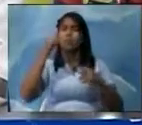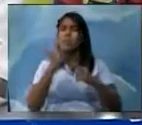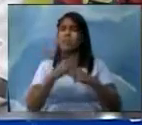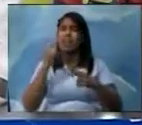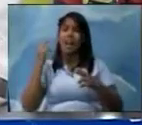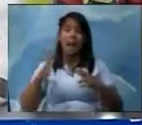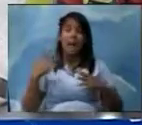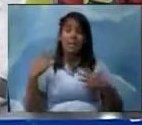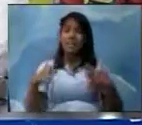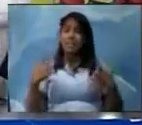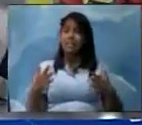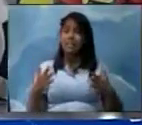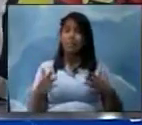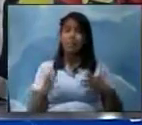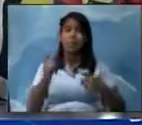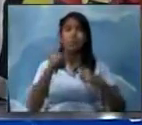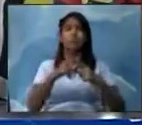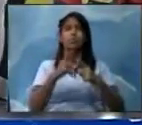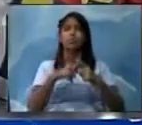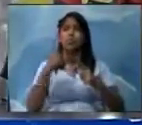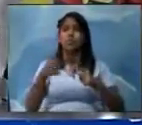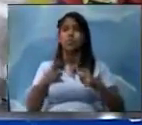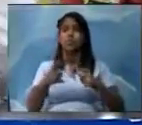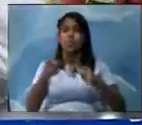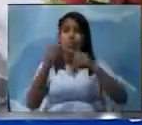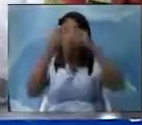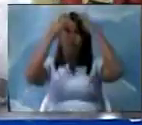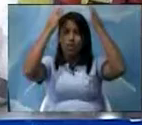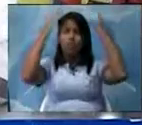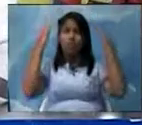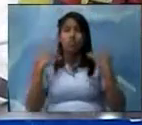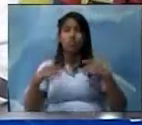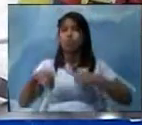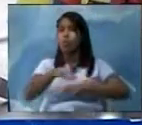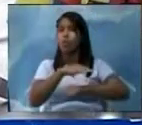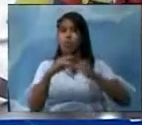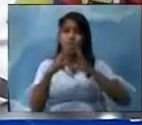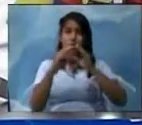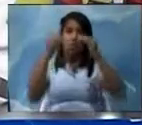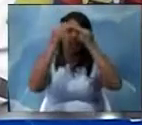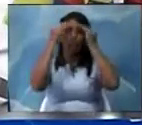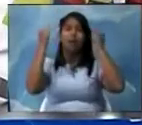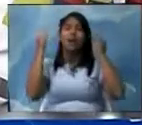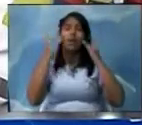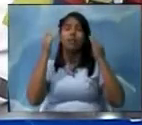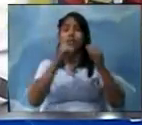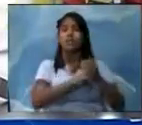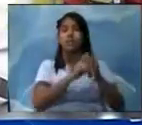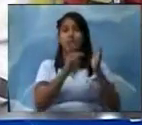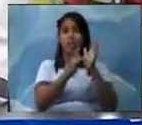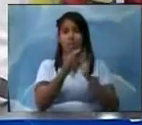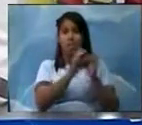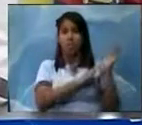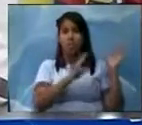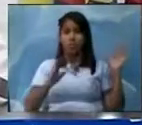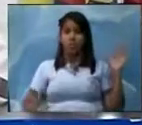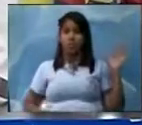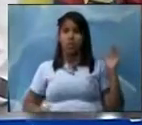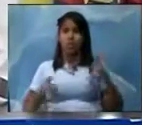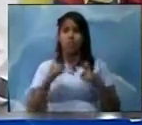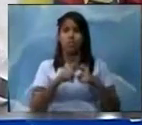carísimo puro nardo y lo derramó amados hermanos sobre la cabeza del señor